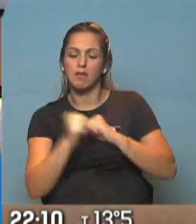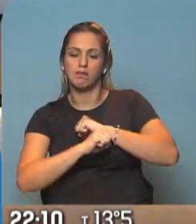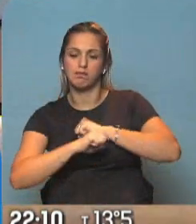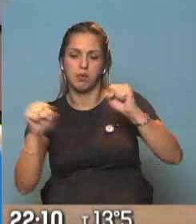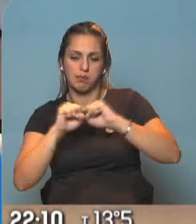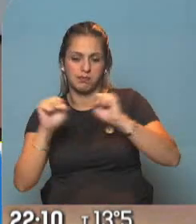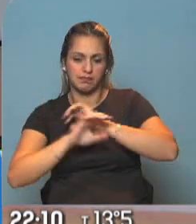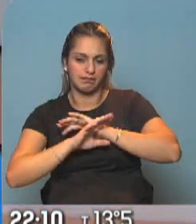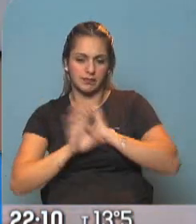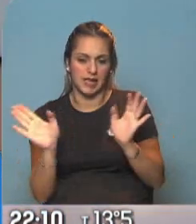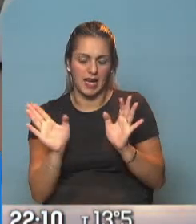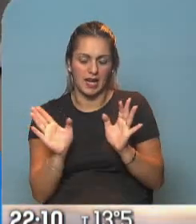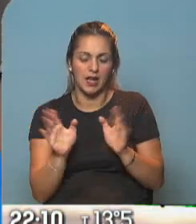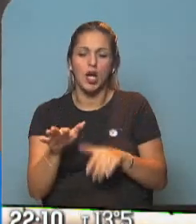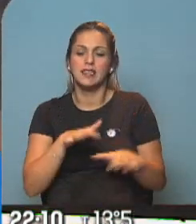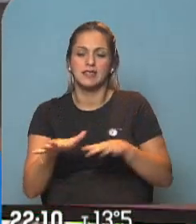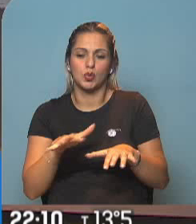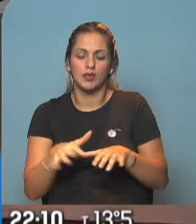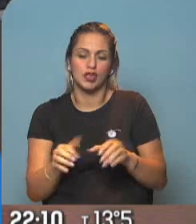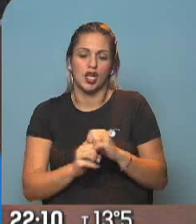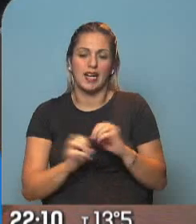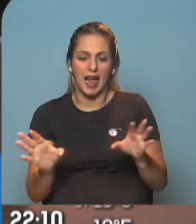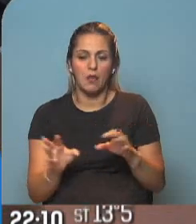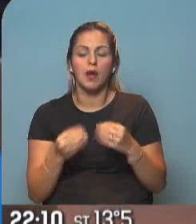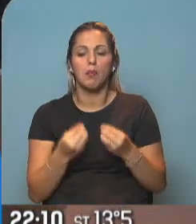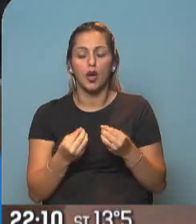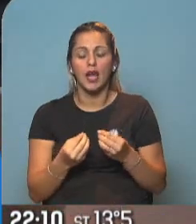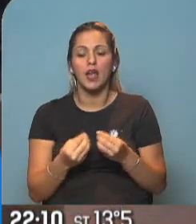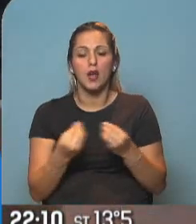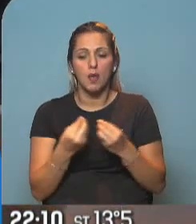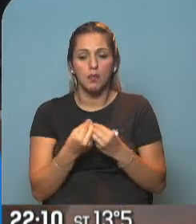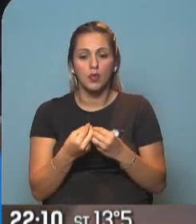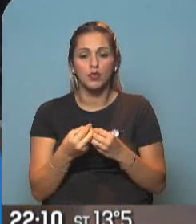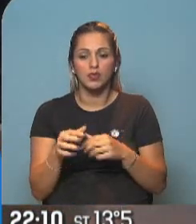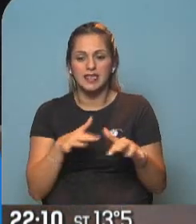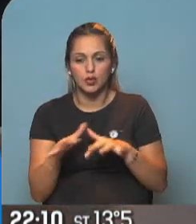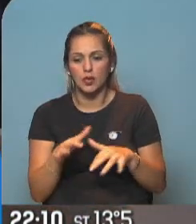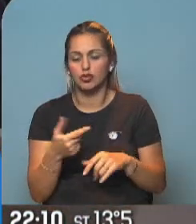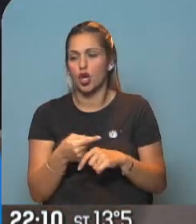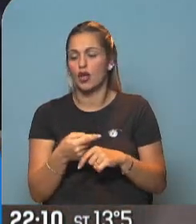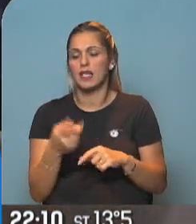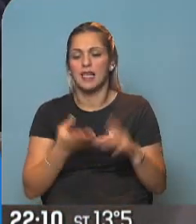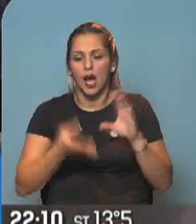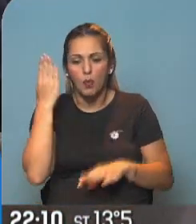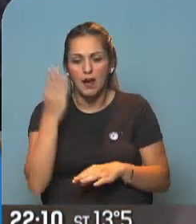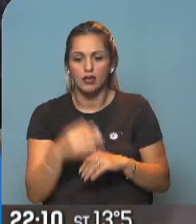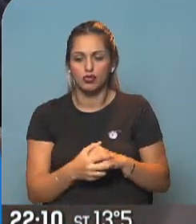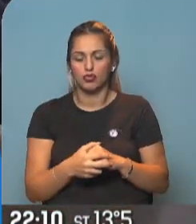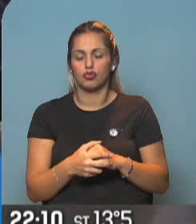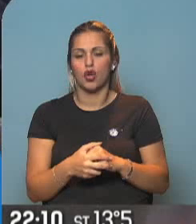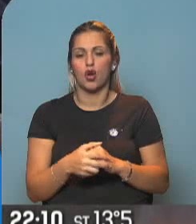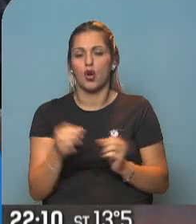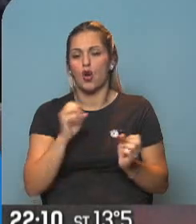situación post-explosión, ¿no? Porque muchas cifras son de explosión, hiperinflación, migración masiva,